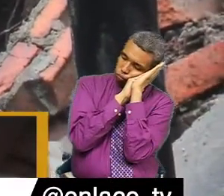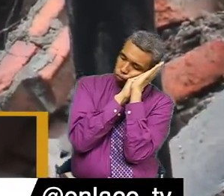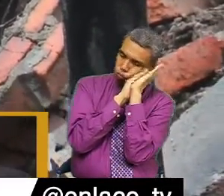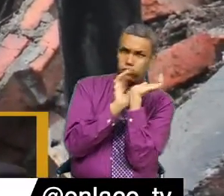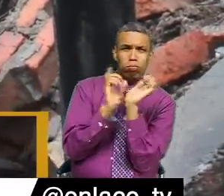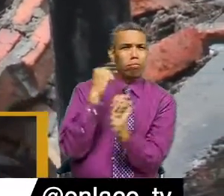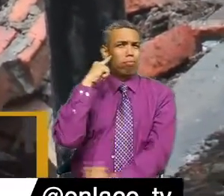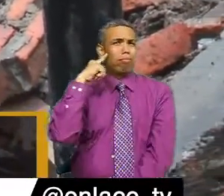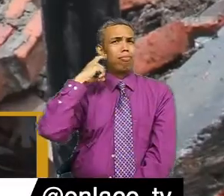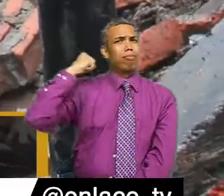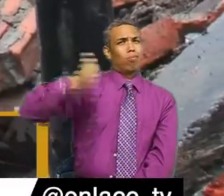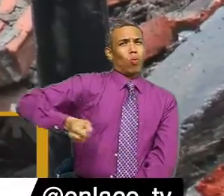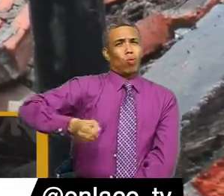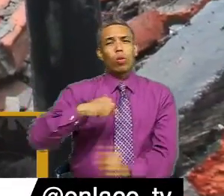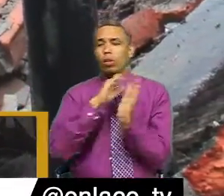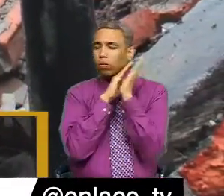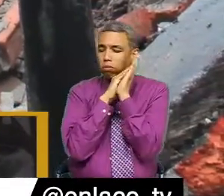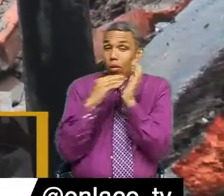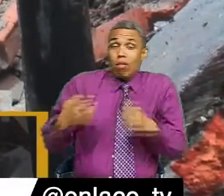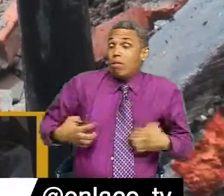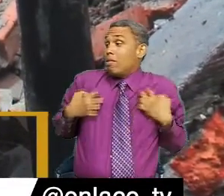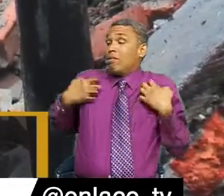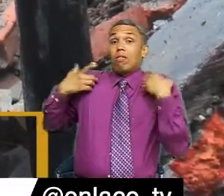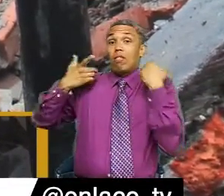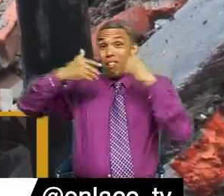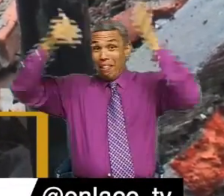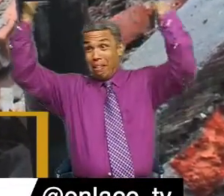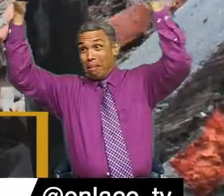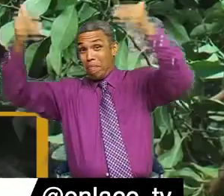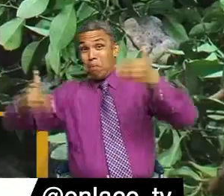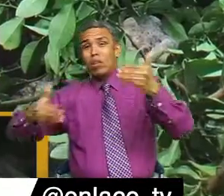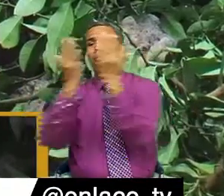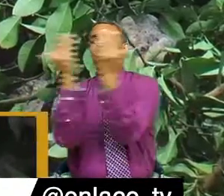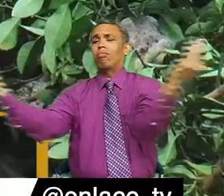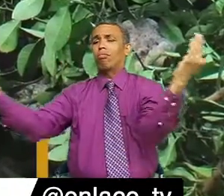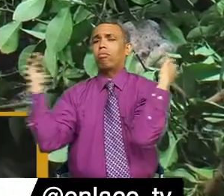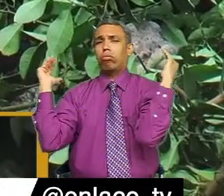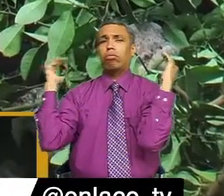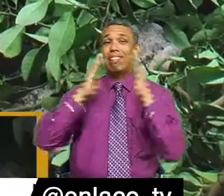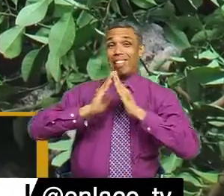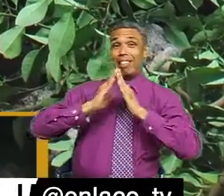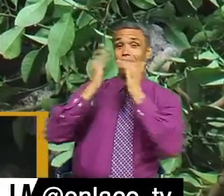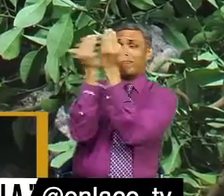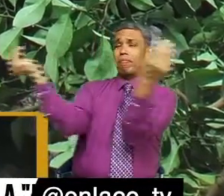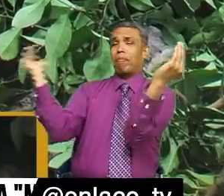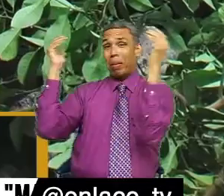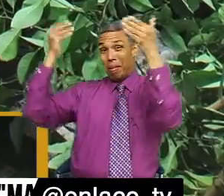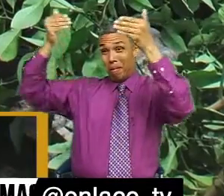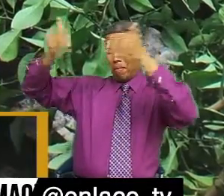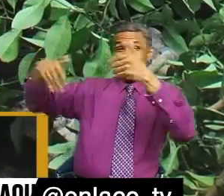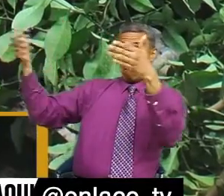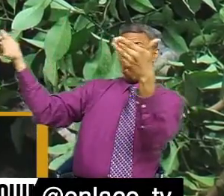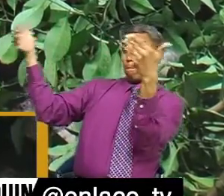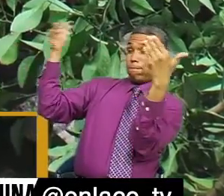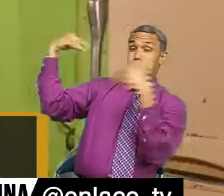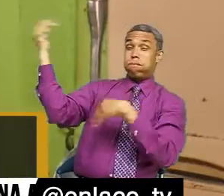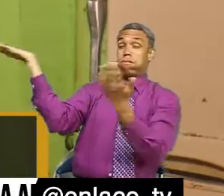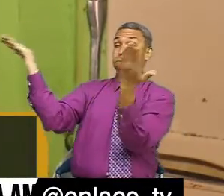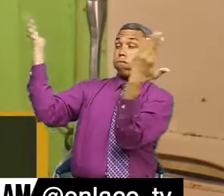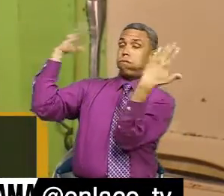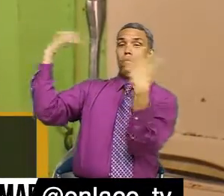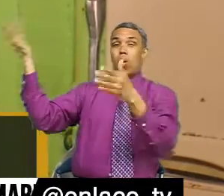cuando sentimos fue que ya se nos vino la pared encima, ¿sí? Nos tocó sacar a las niñas de la cama, jalada, porque no nos fuera a caer esa